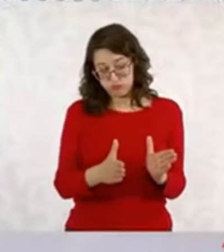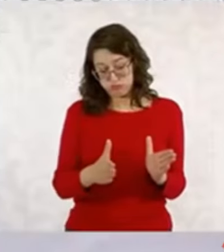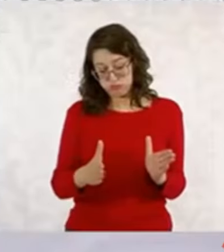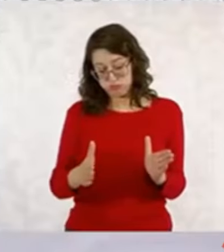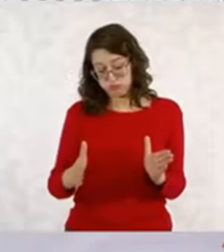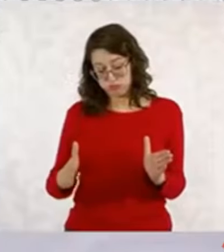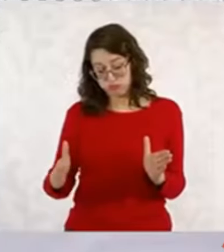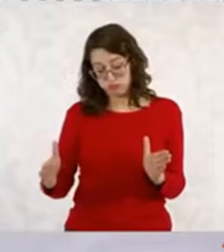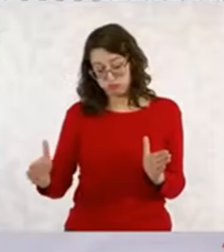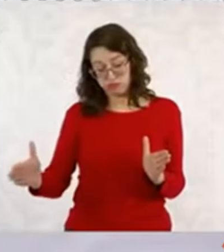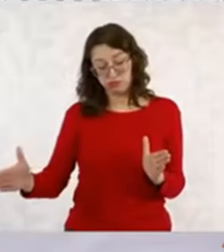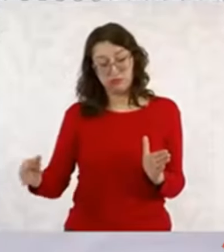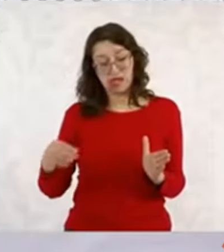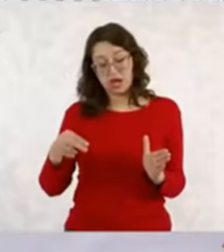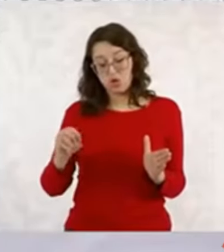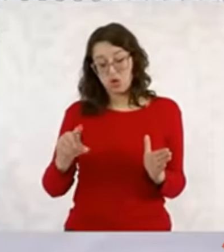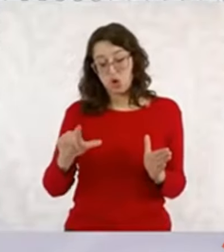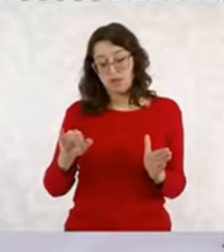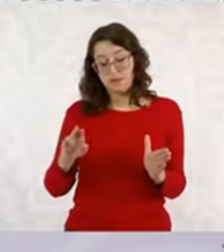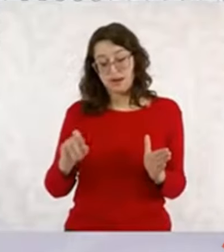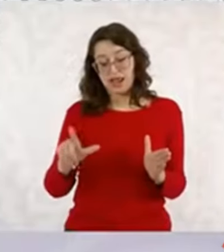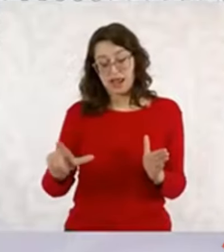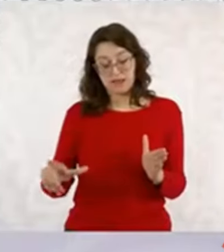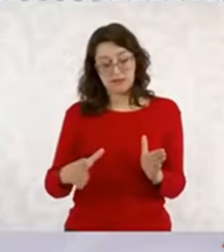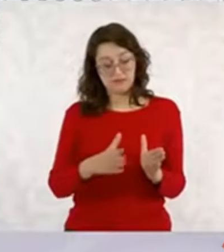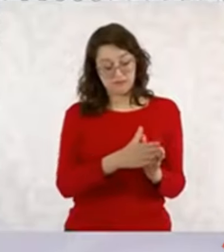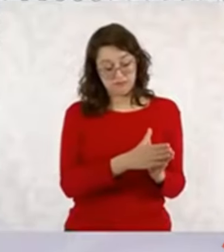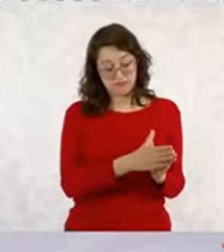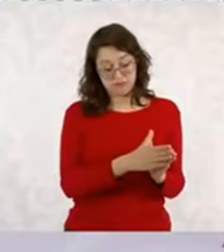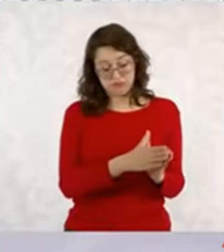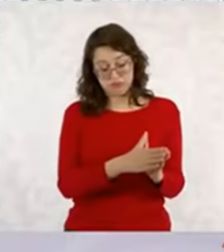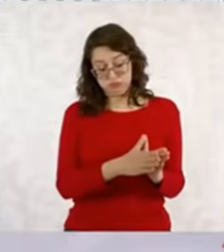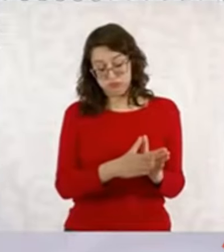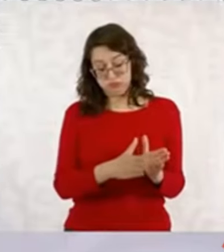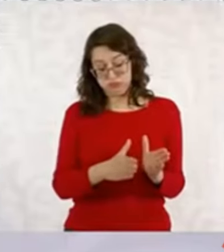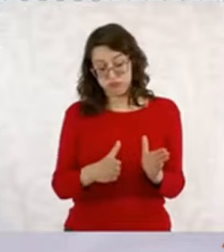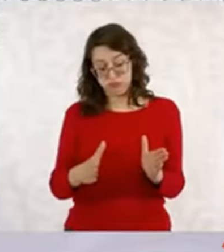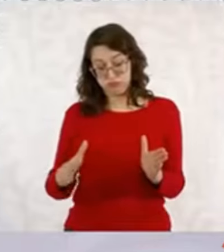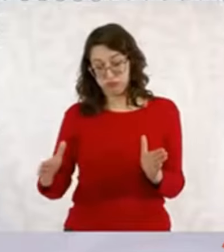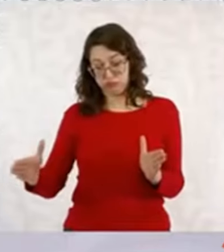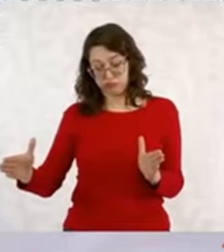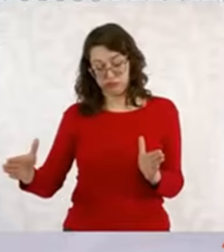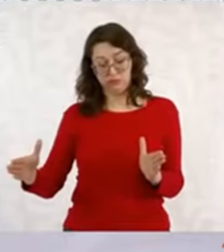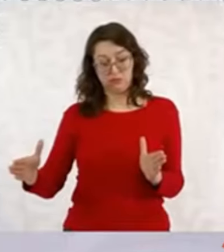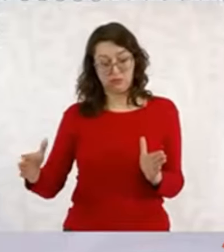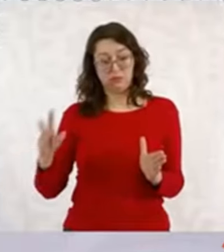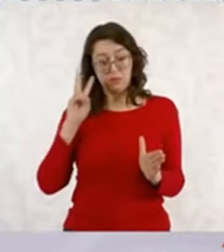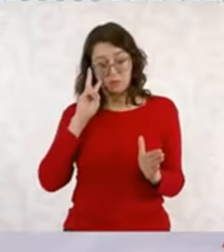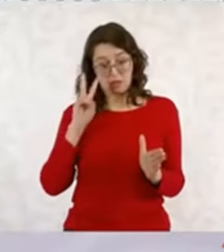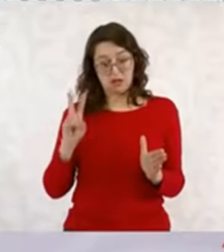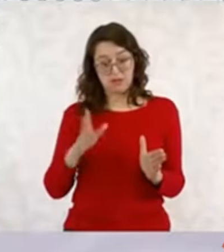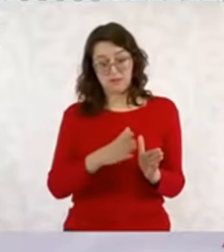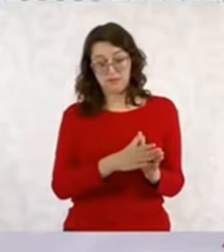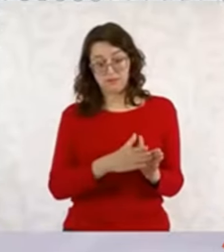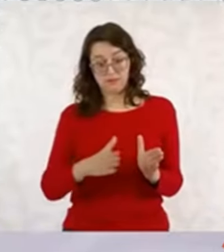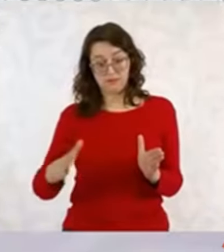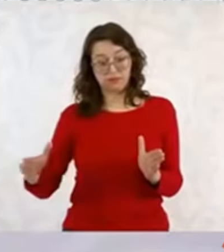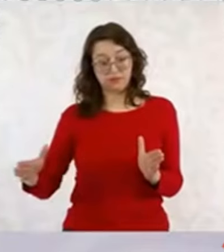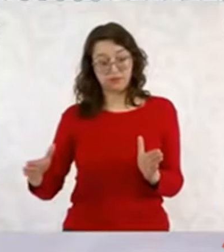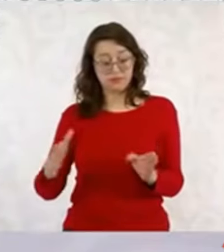digo, aquí viene del 76 al 82, este es el periodo de López